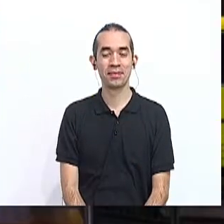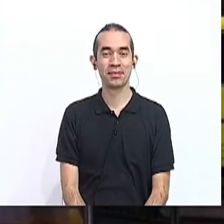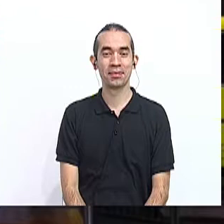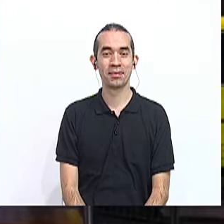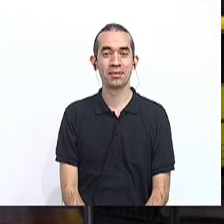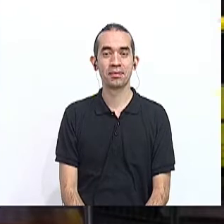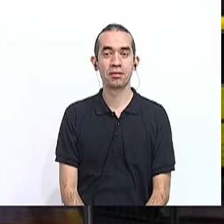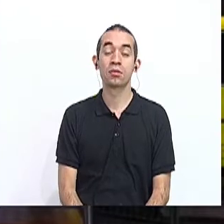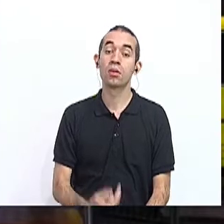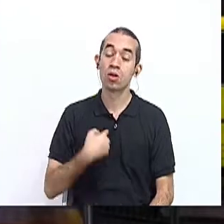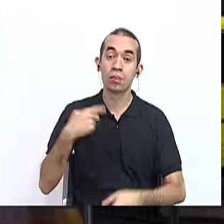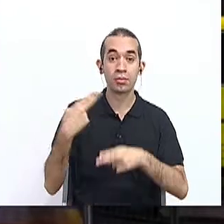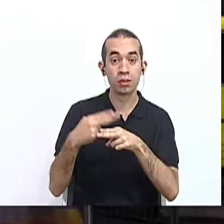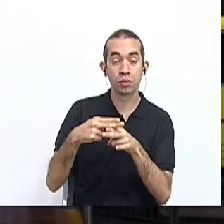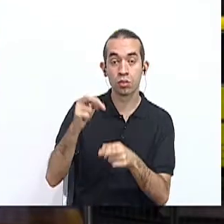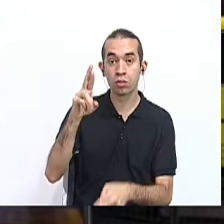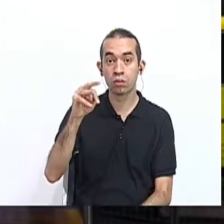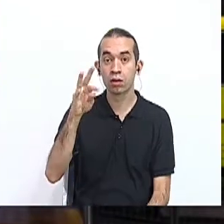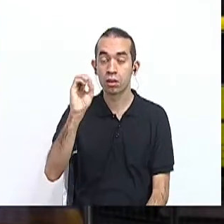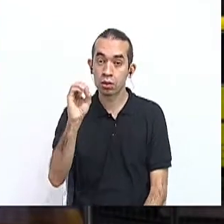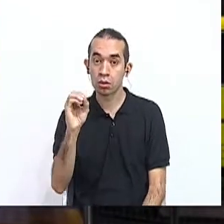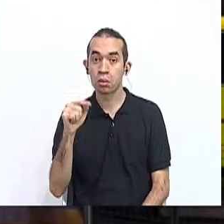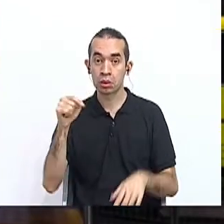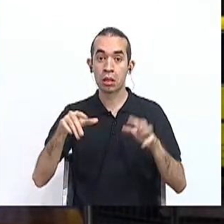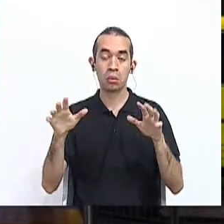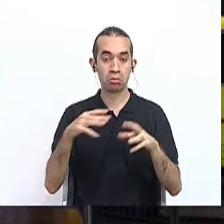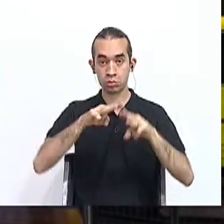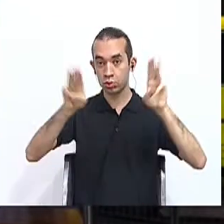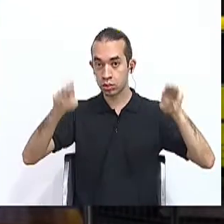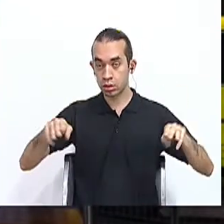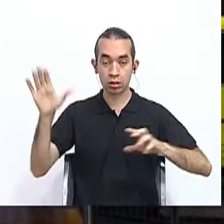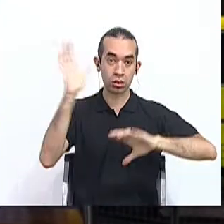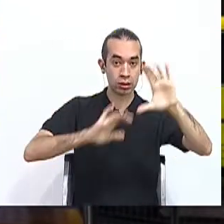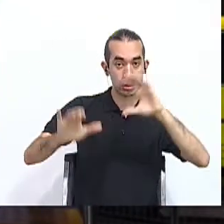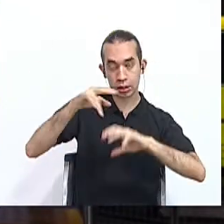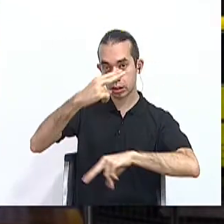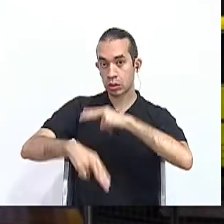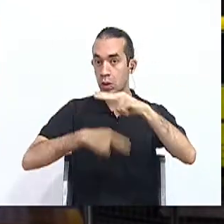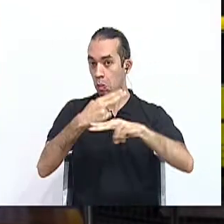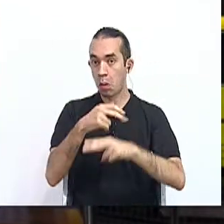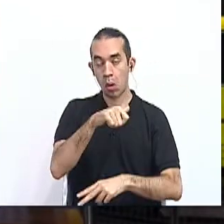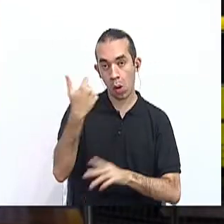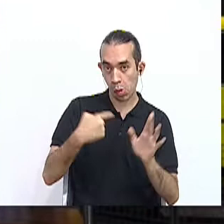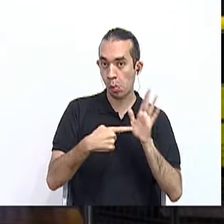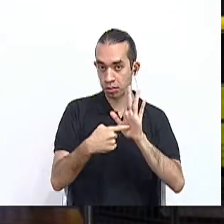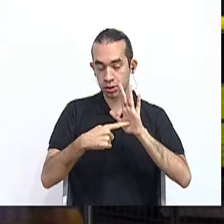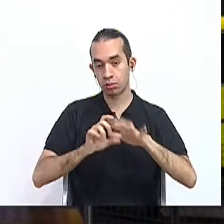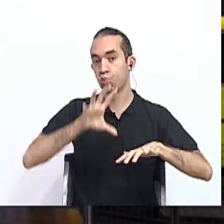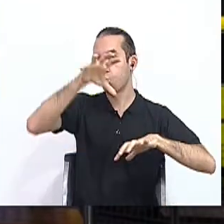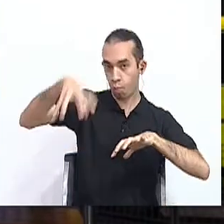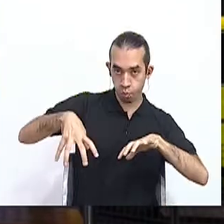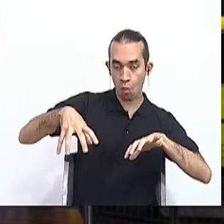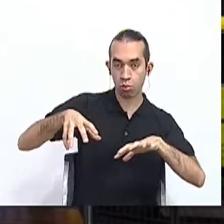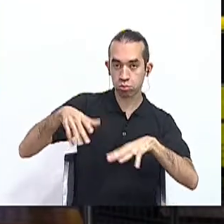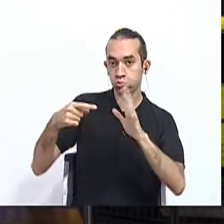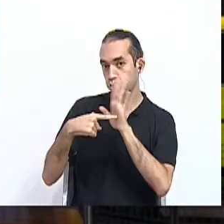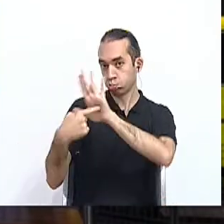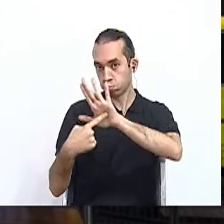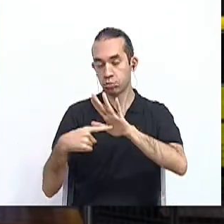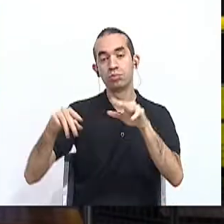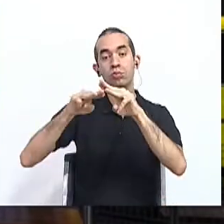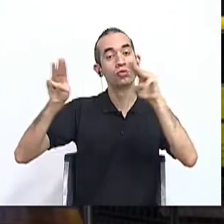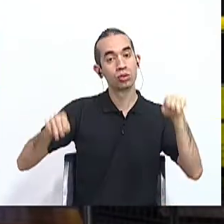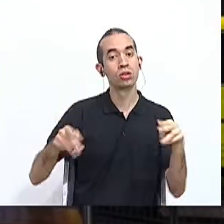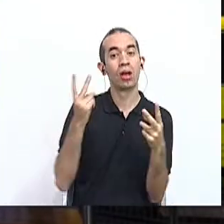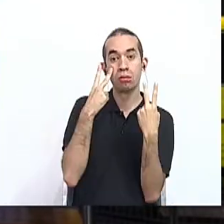Yo soy Roberto y estamos en el Museo de la Ciencia y el Cosmos. Hoy vamos a presentar otro módulo, otro de los últimos módulos que hemos puesto en el museo.